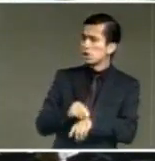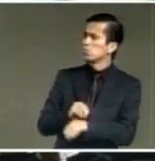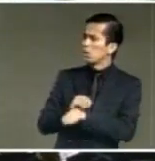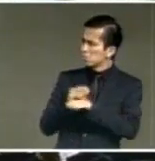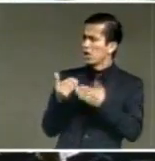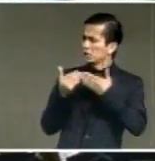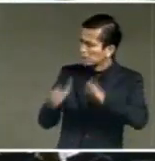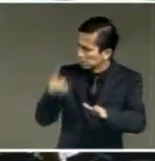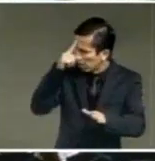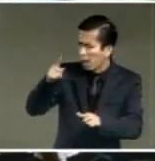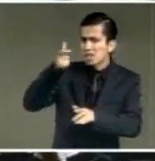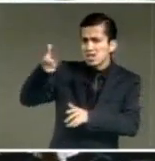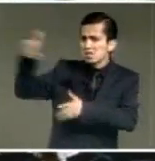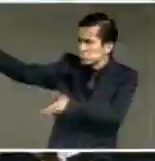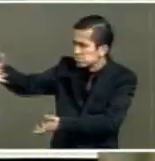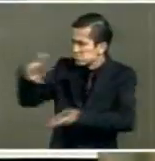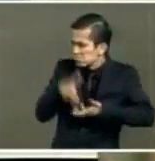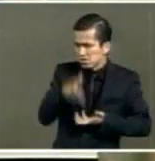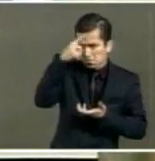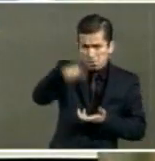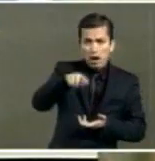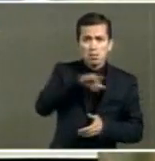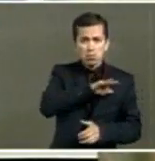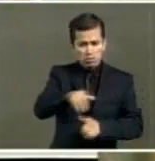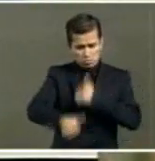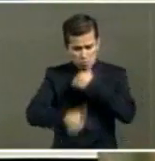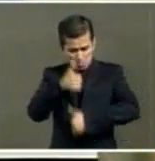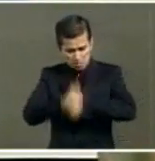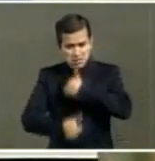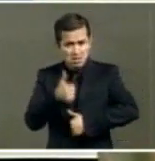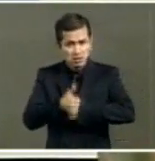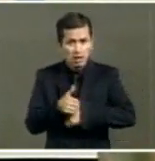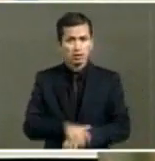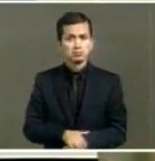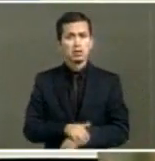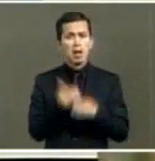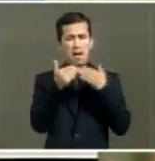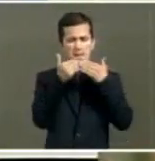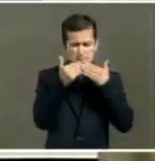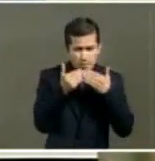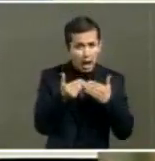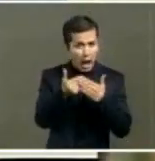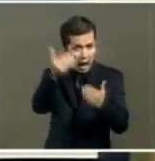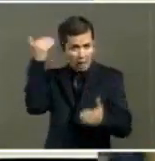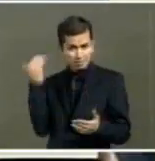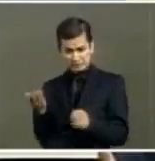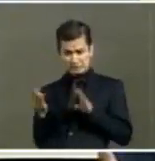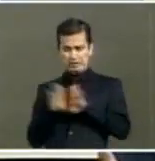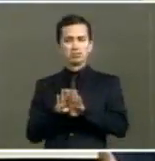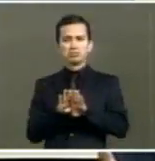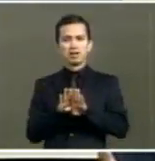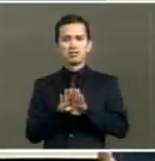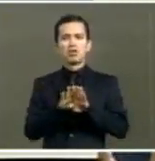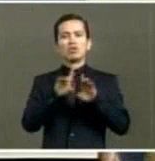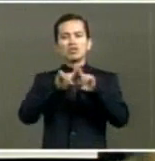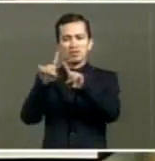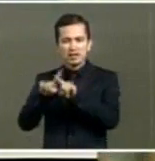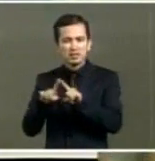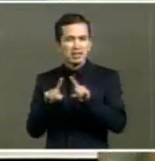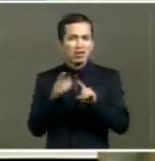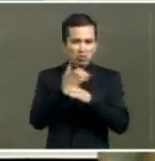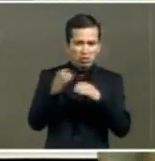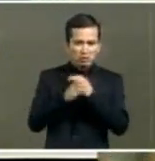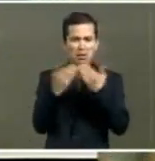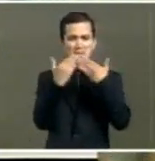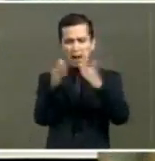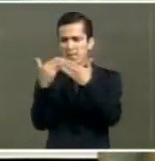la empresa y la competitividad, a través de la apertura de sectores hasta ahora cerrados a nuevas inversiones, a través